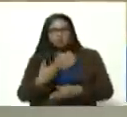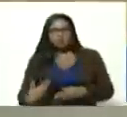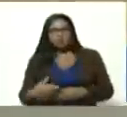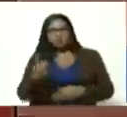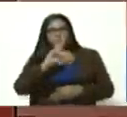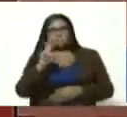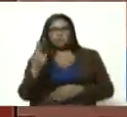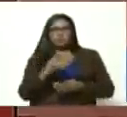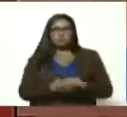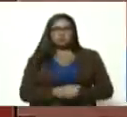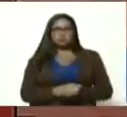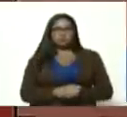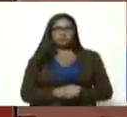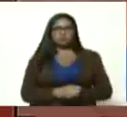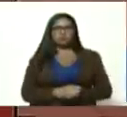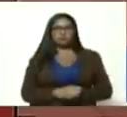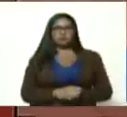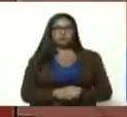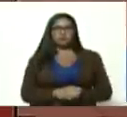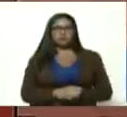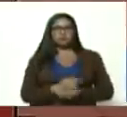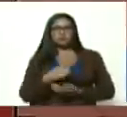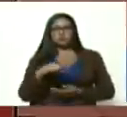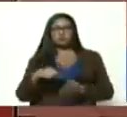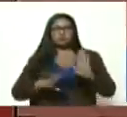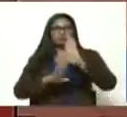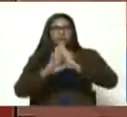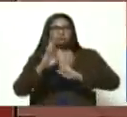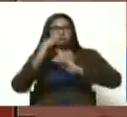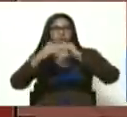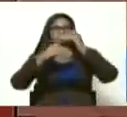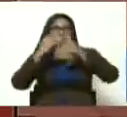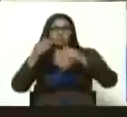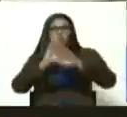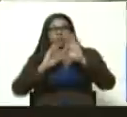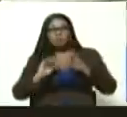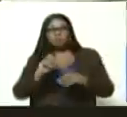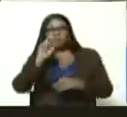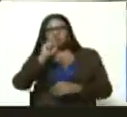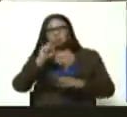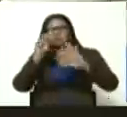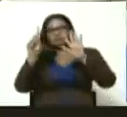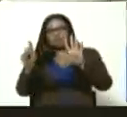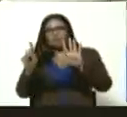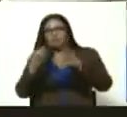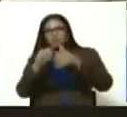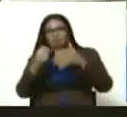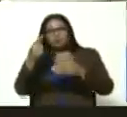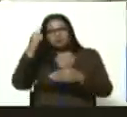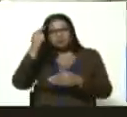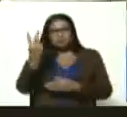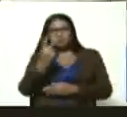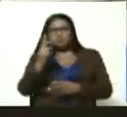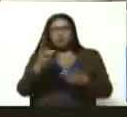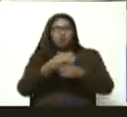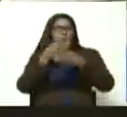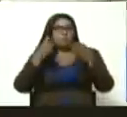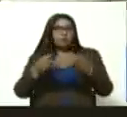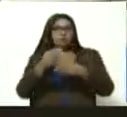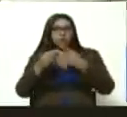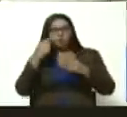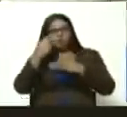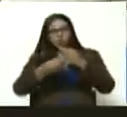república y hemos ido avanzando poco a poco el 26 creo que es el día que ambos gobiernos fijaron como fecha